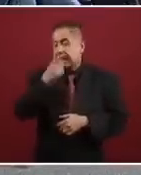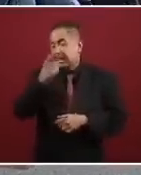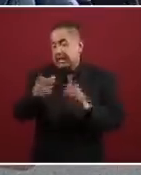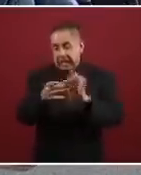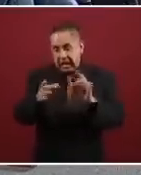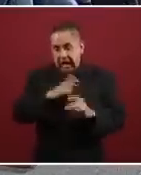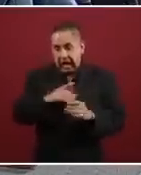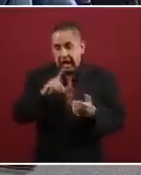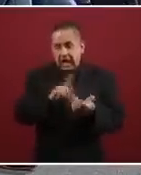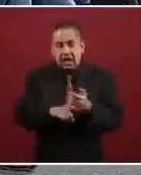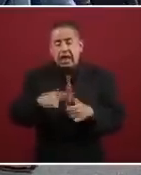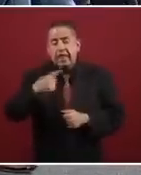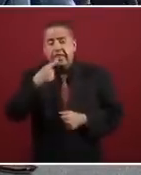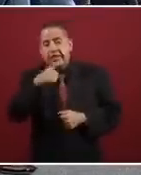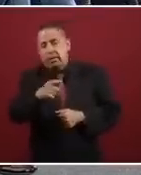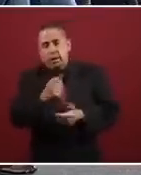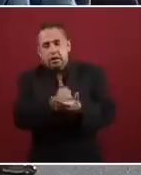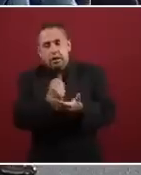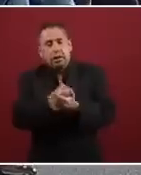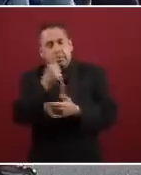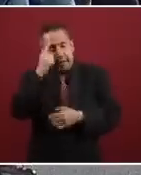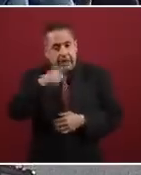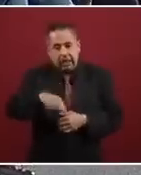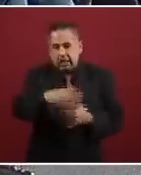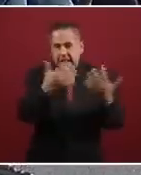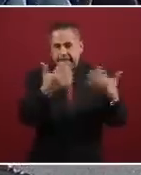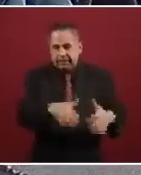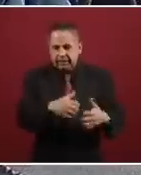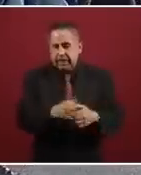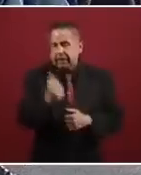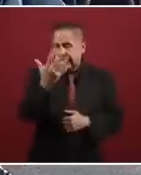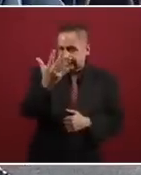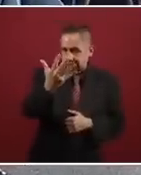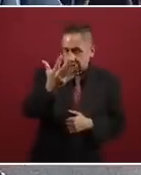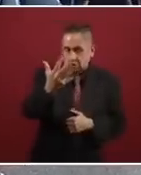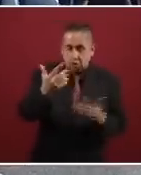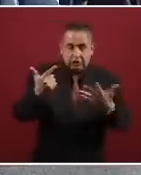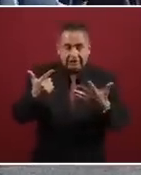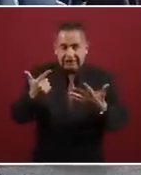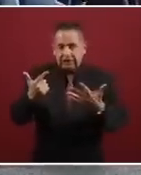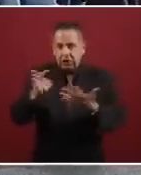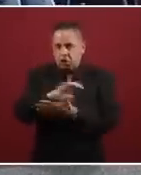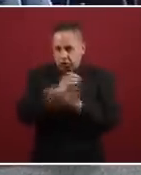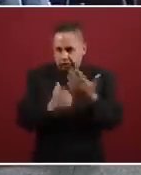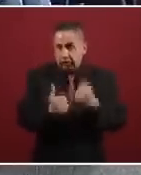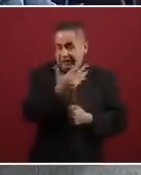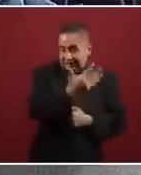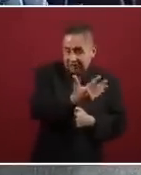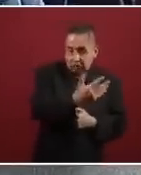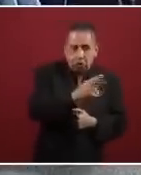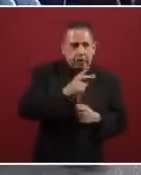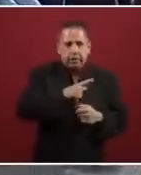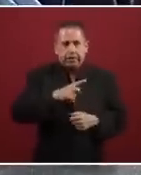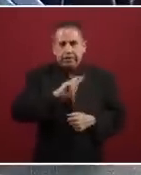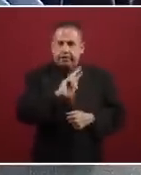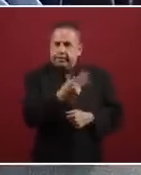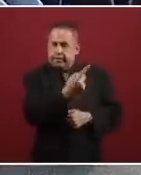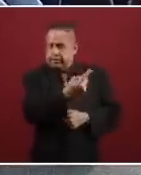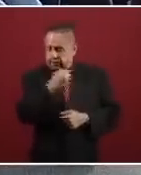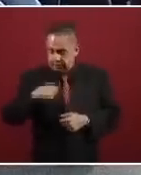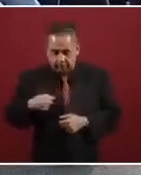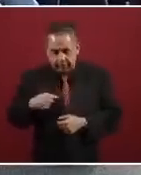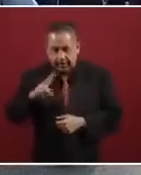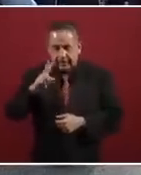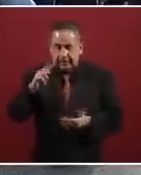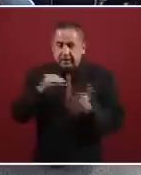existe una demanda, una exigencia para que estas empresas, cinco de estos siete contratos, devuelvan poco más de $3,000 millones.